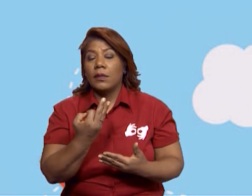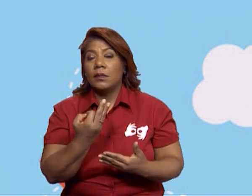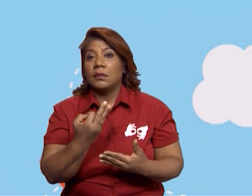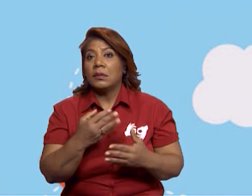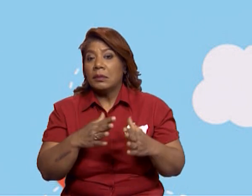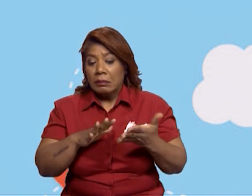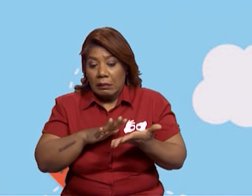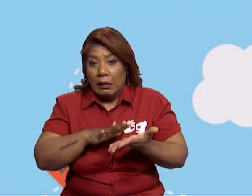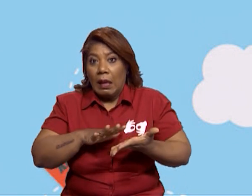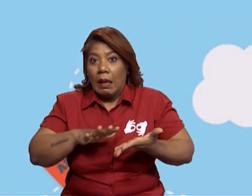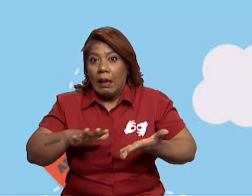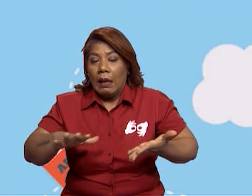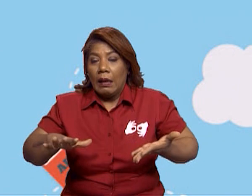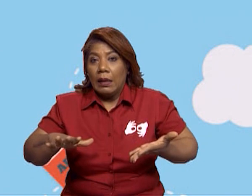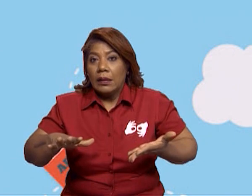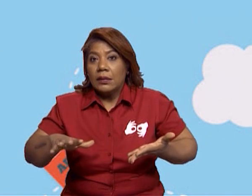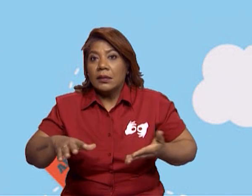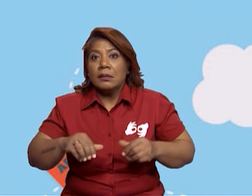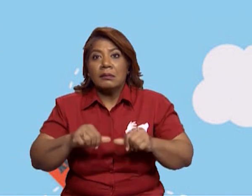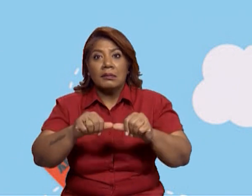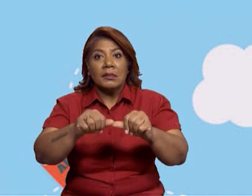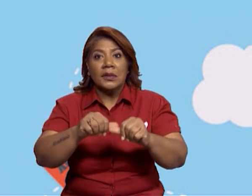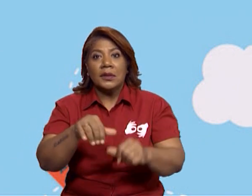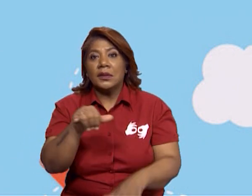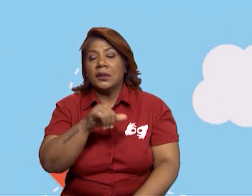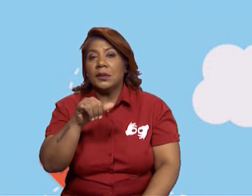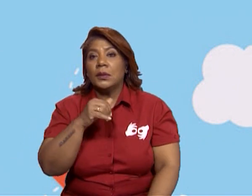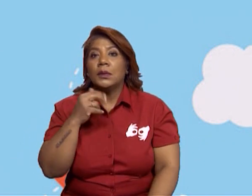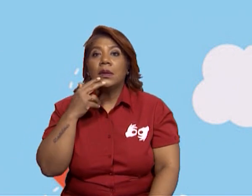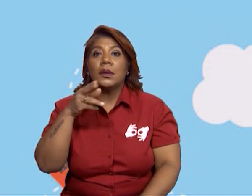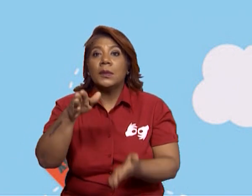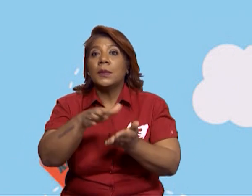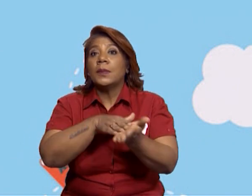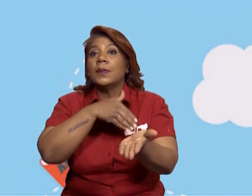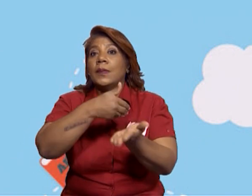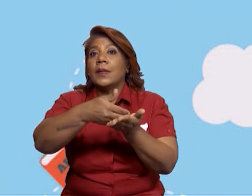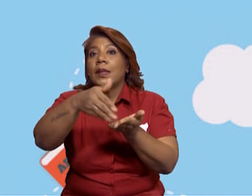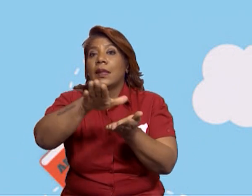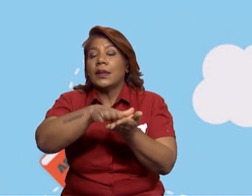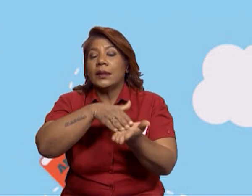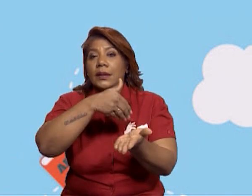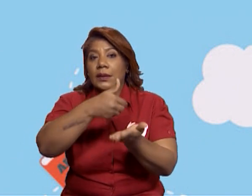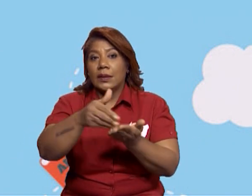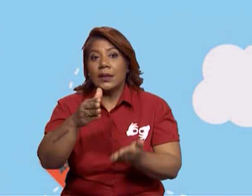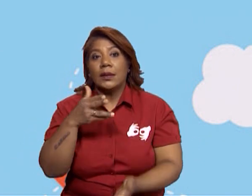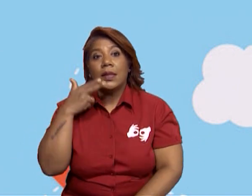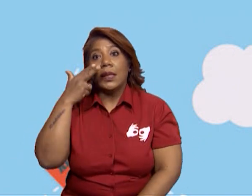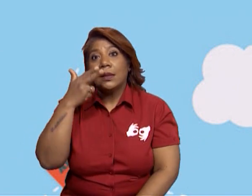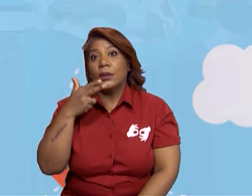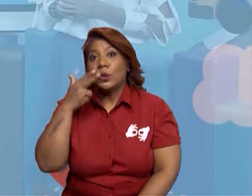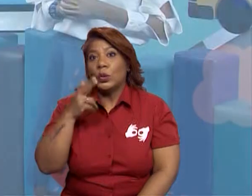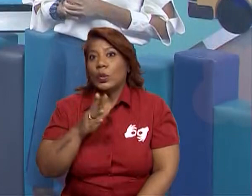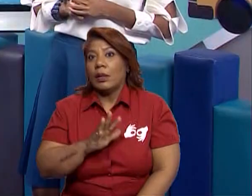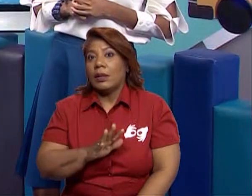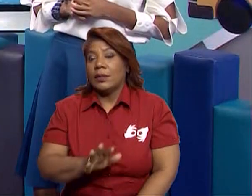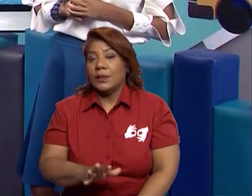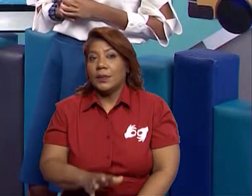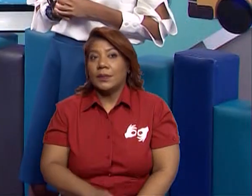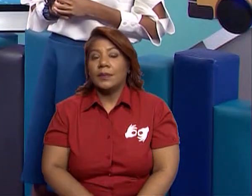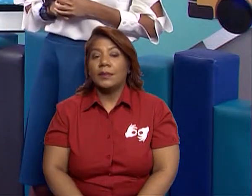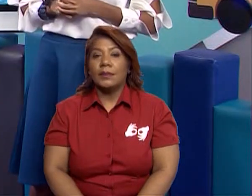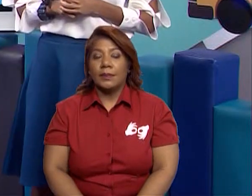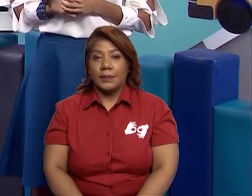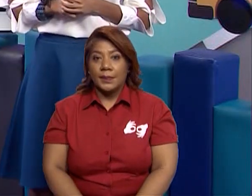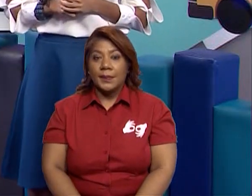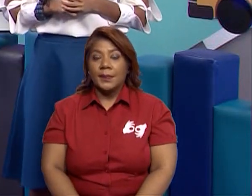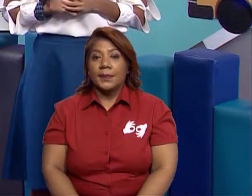y chocolate. Así es. Maestra, muy interesante lo que usted acaba de decir. Mis